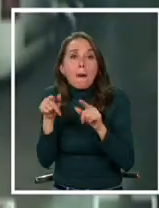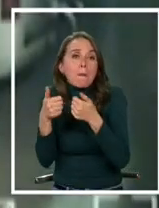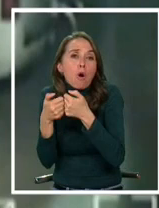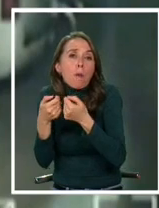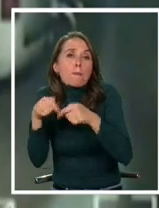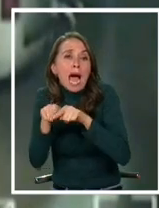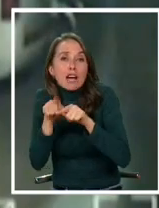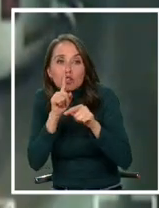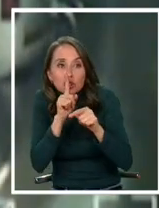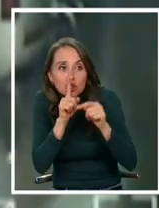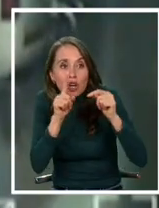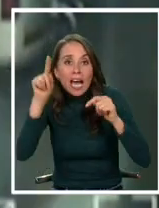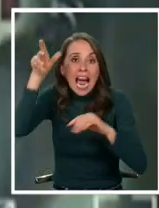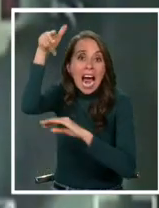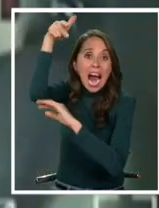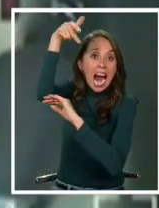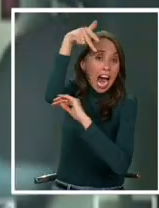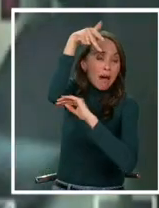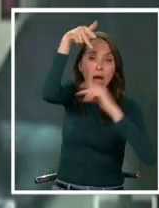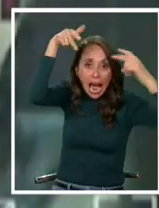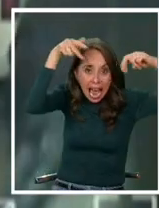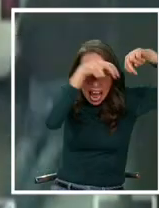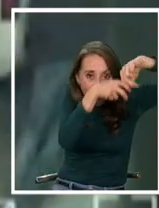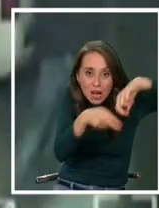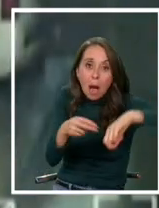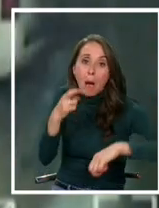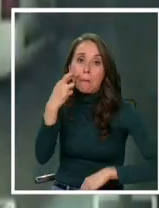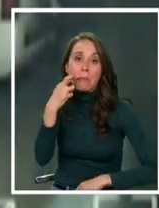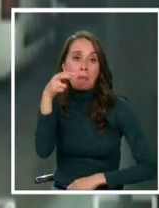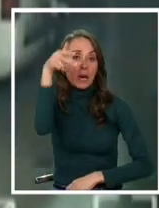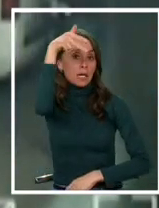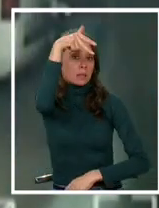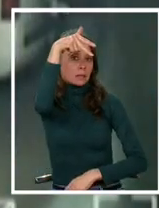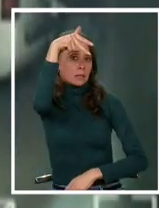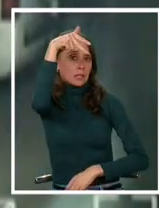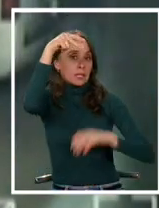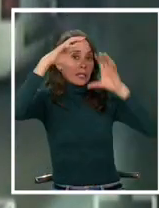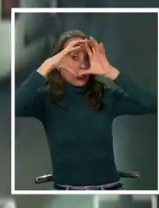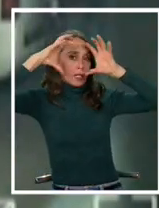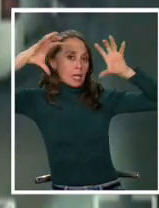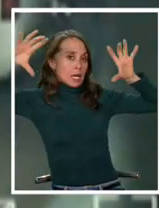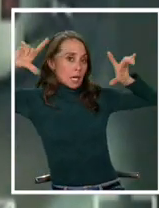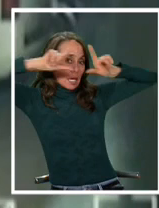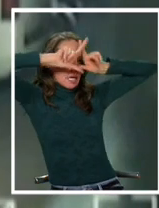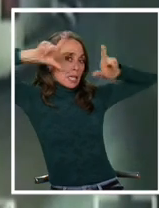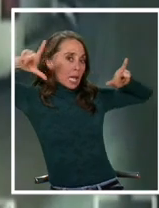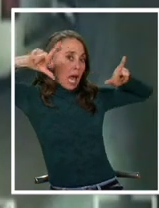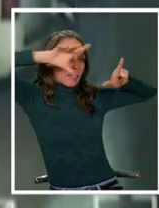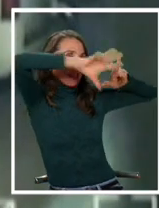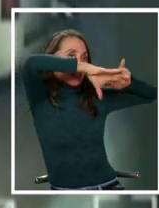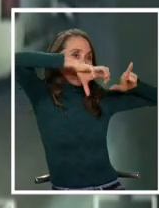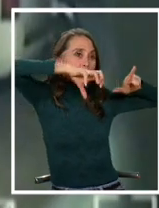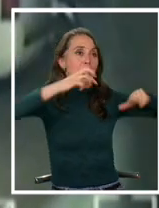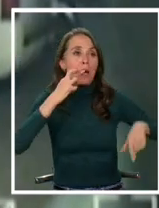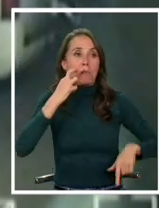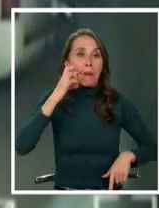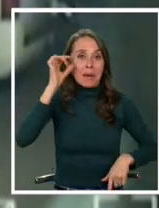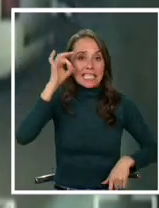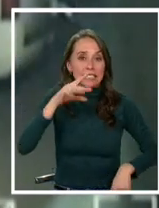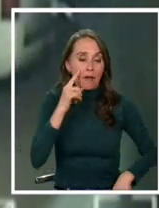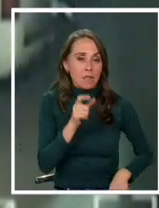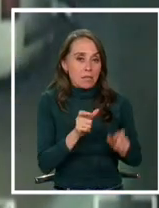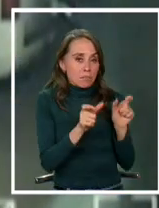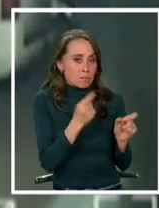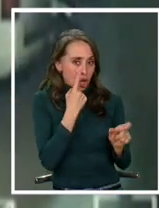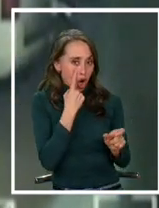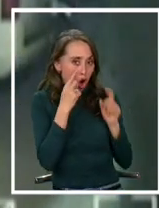piolita Exacto El problema es que la cámara que había instalado su padre Tenía un gran angular cuánto sabe ese padre cuá sabe ese padre cuán sabe ese